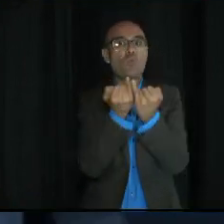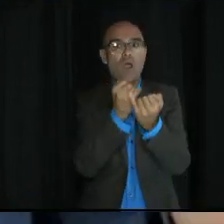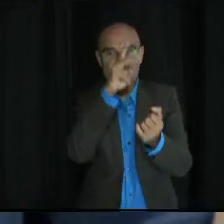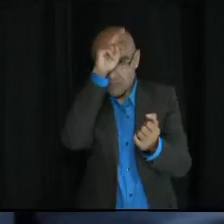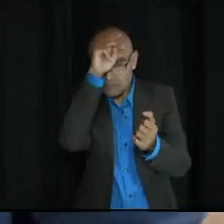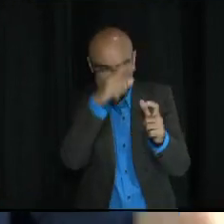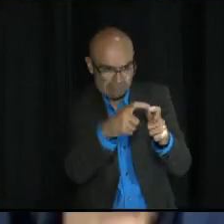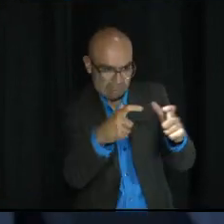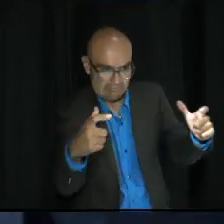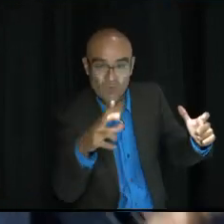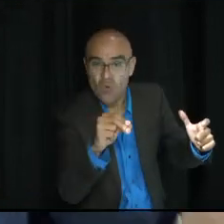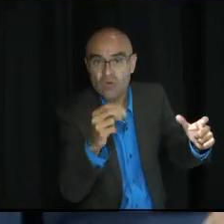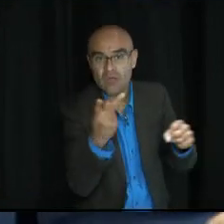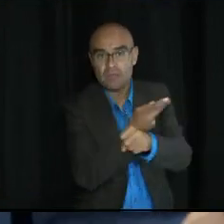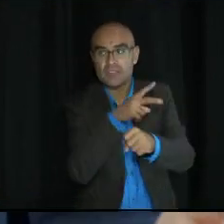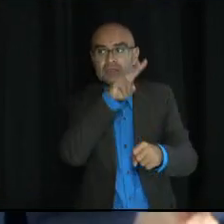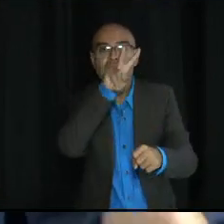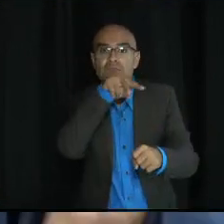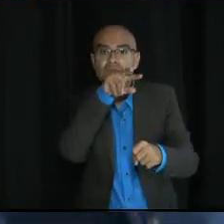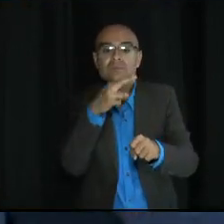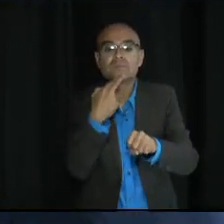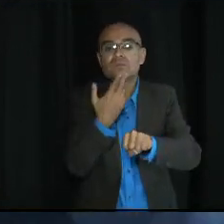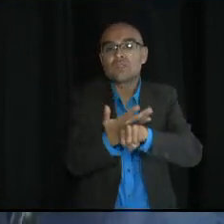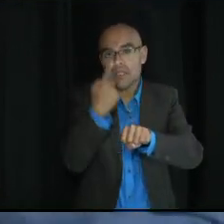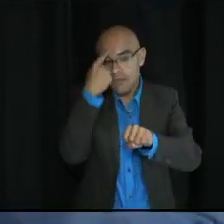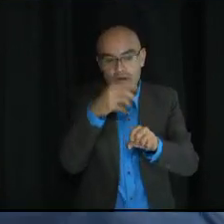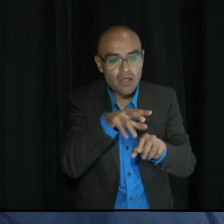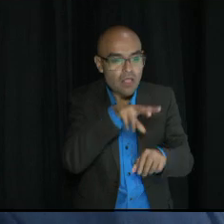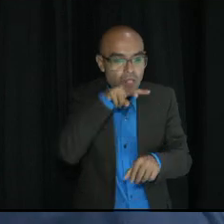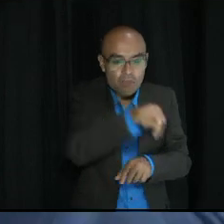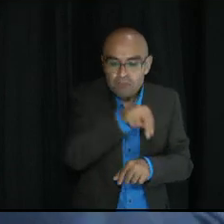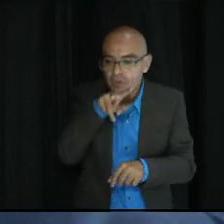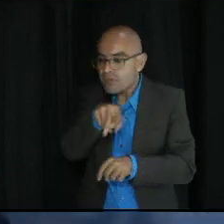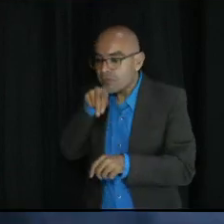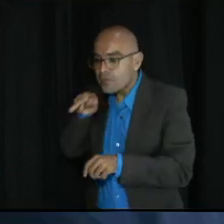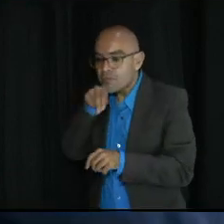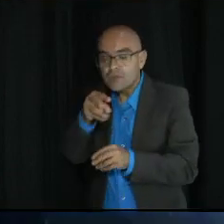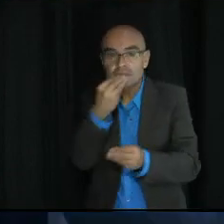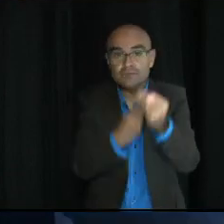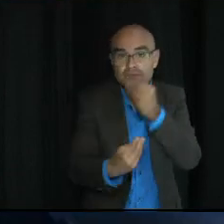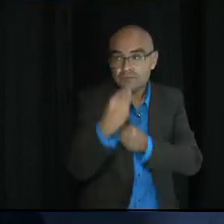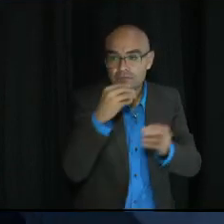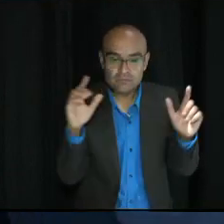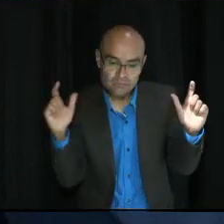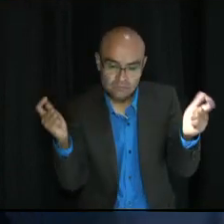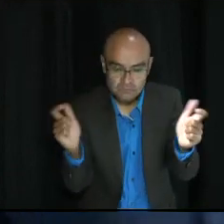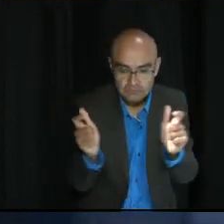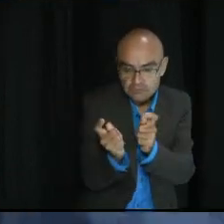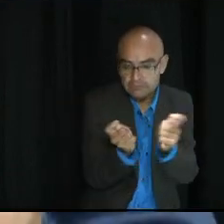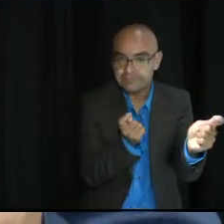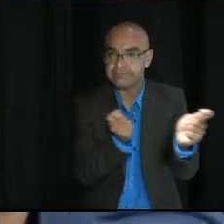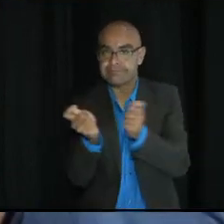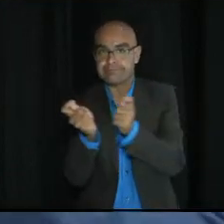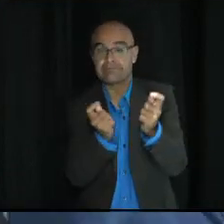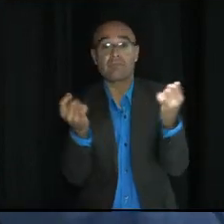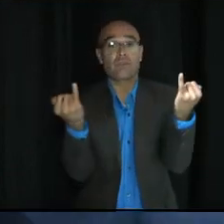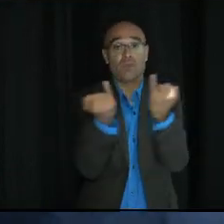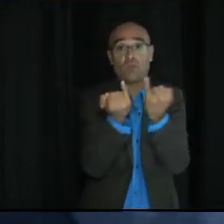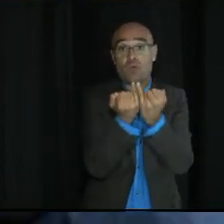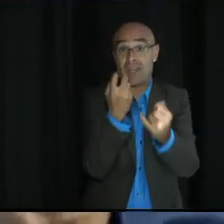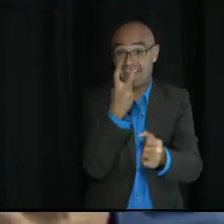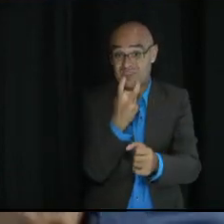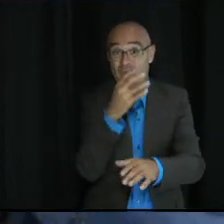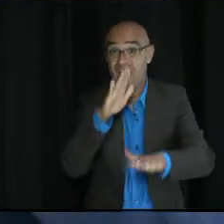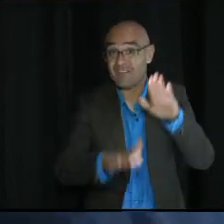ejercen dentro de un ecosistema y en los ecosistemas michoacanos que no lo hemos todavía en muchos de los casos comprendido. Si están